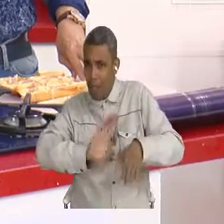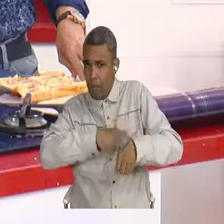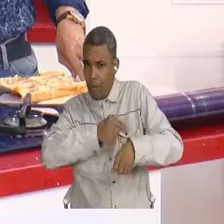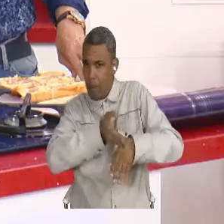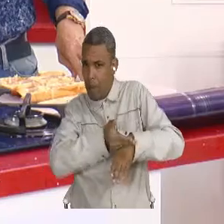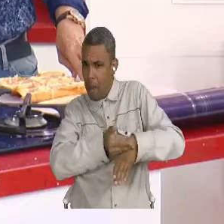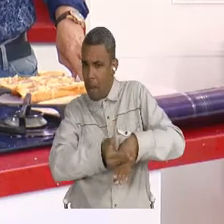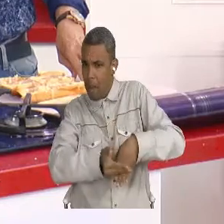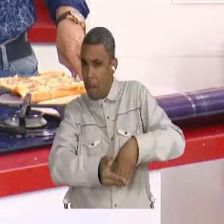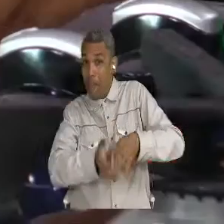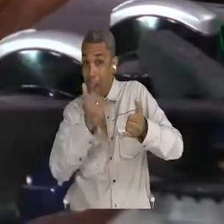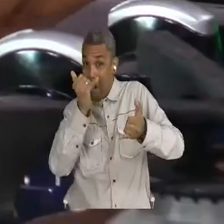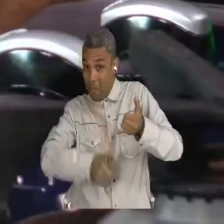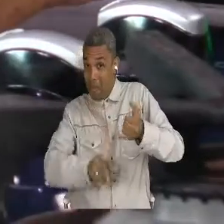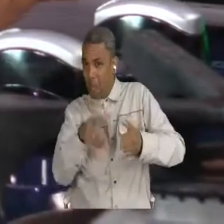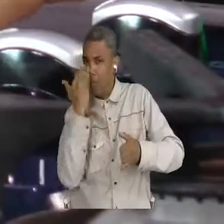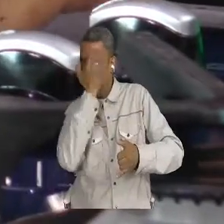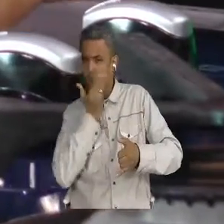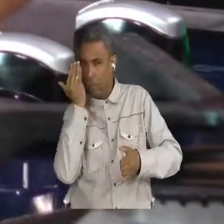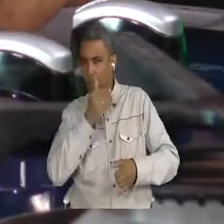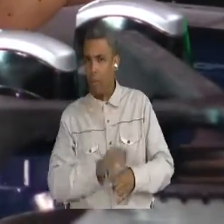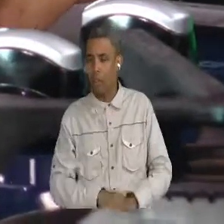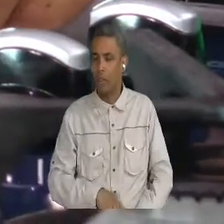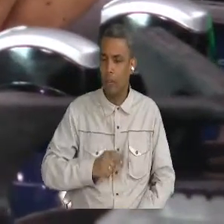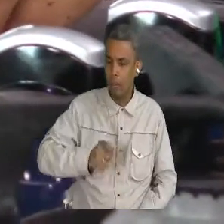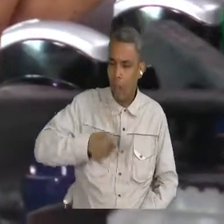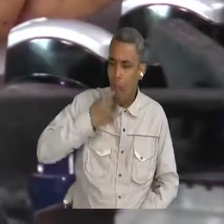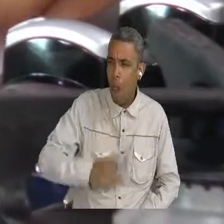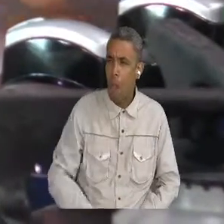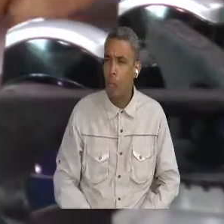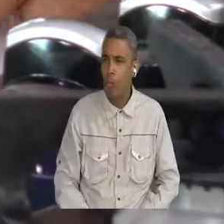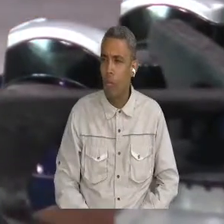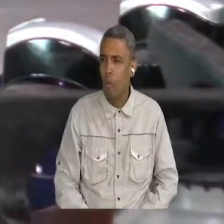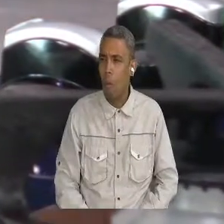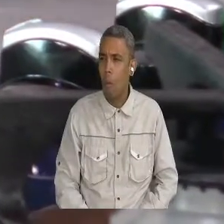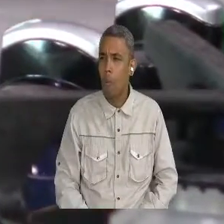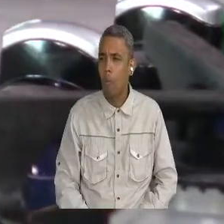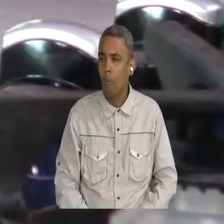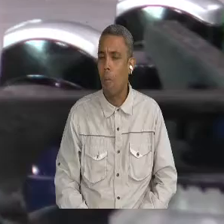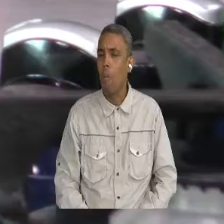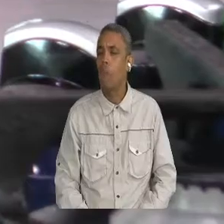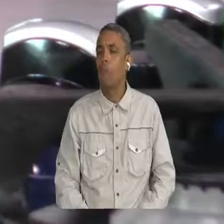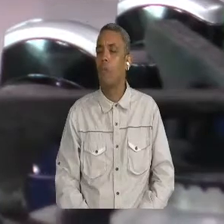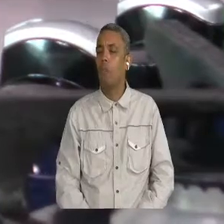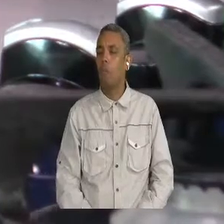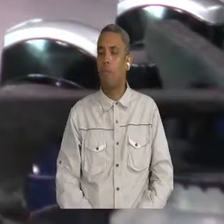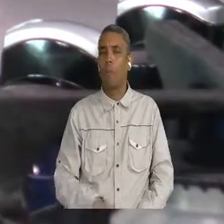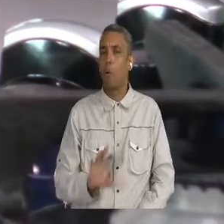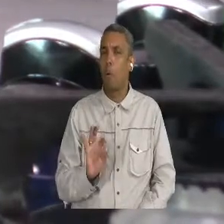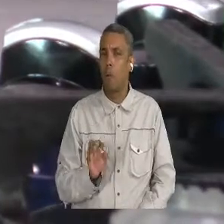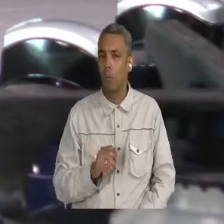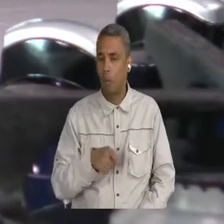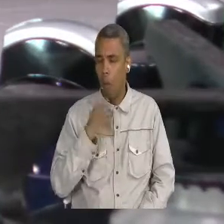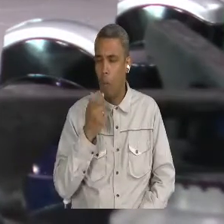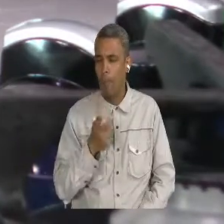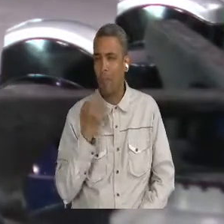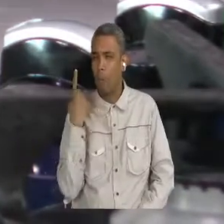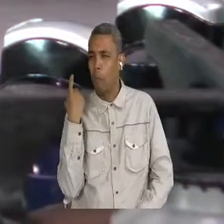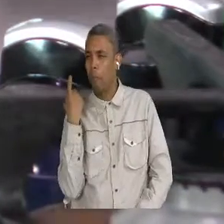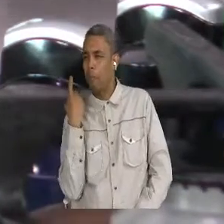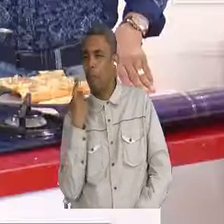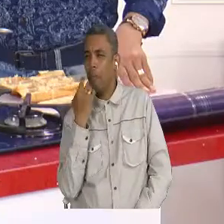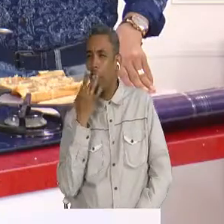la preparación y al final probar. Y ya al final de la preparación, sí, ya usted va a notar si le quedó simple, le va a ver si le quedó bajo